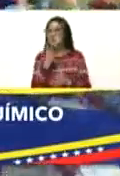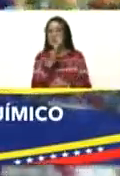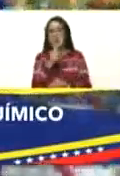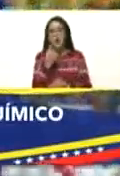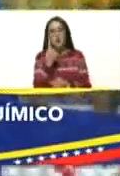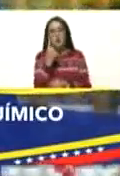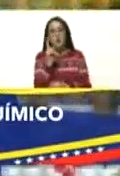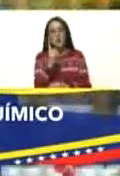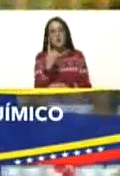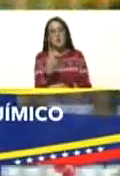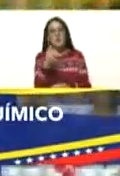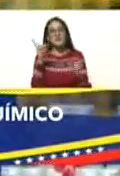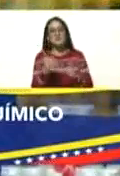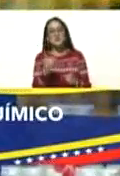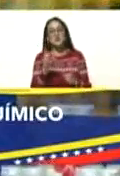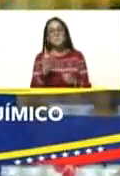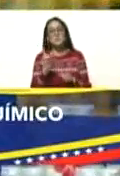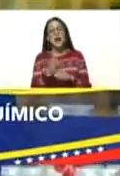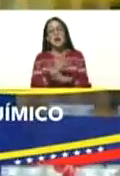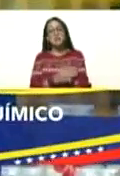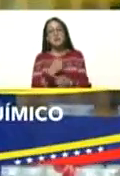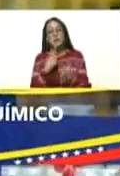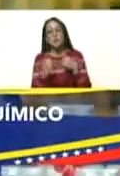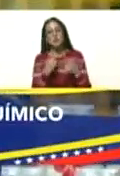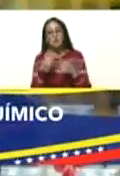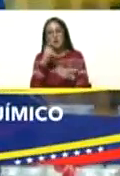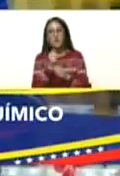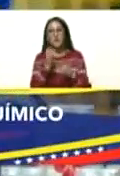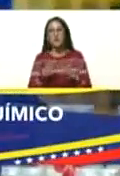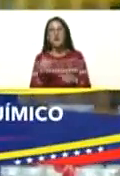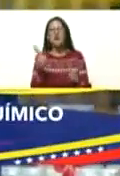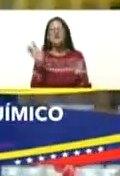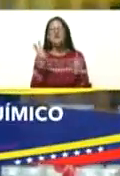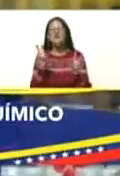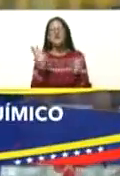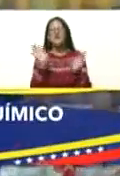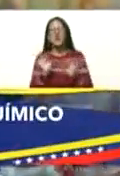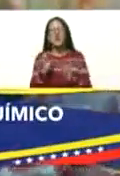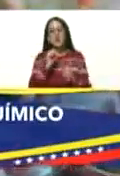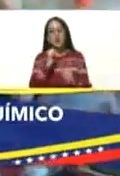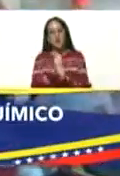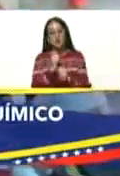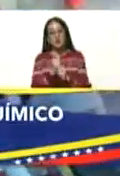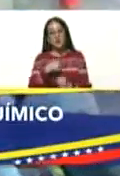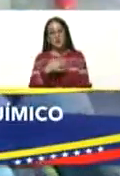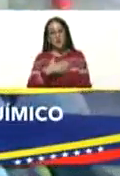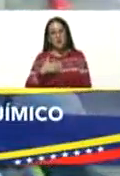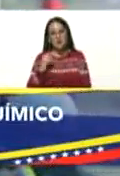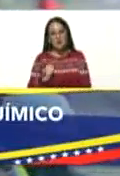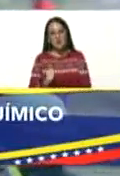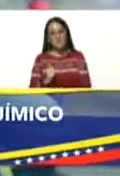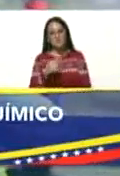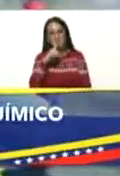mi comandante, que no sea consultada con los trabajadores. Ese es el nuevo modelo de gestión que yo quiero que